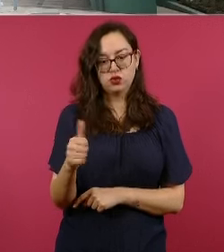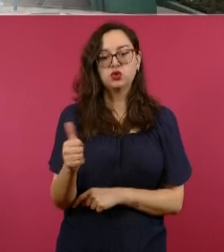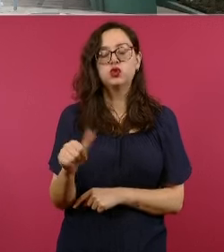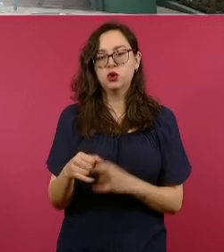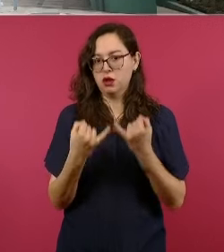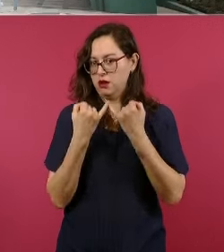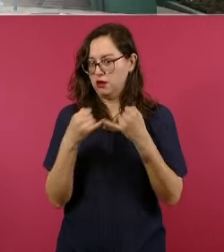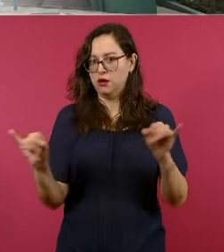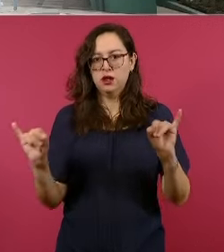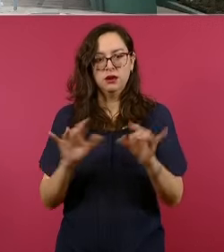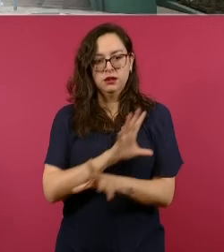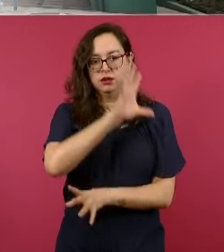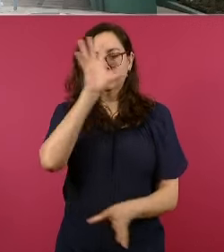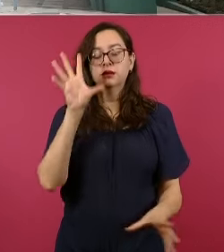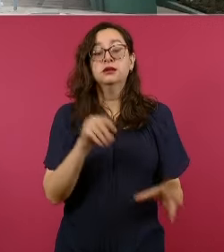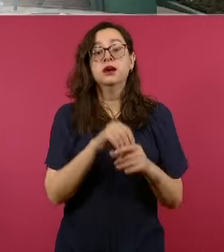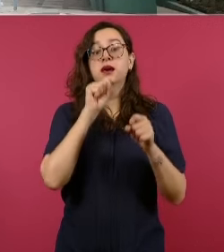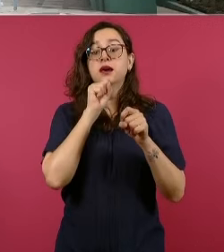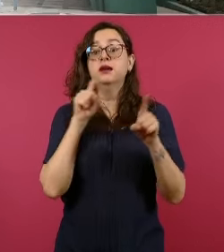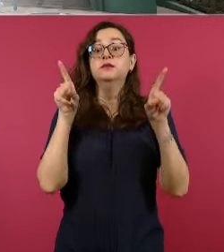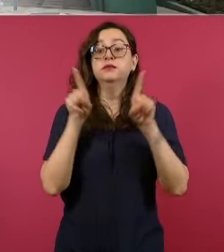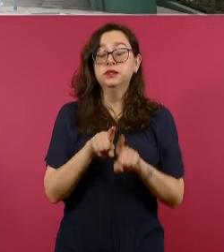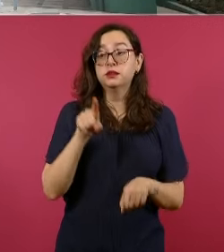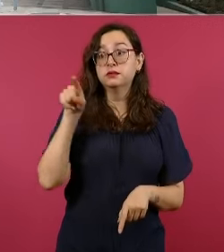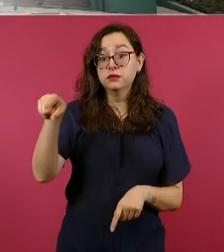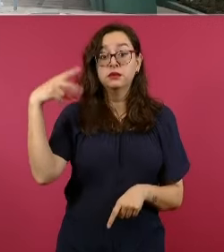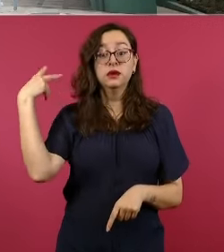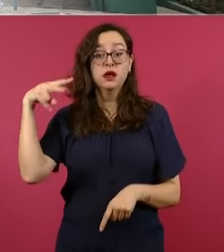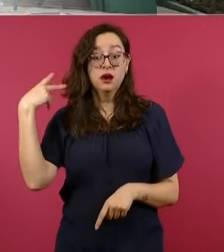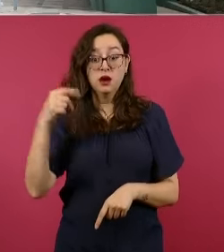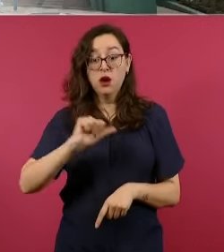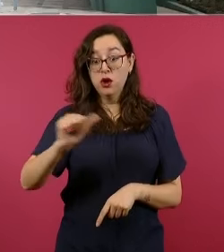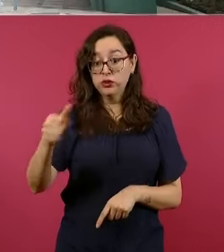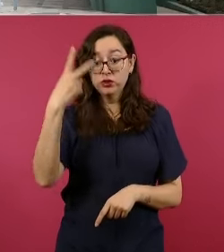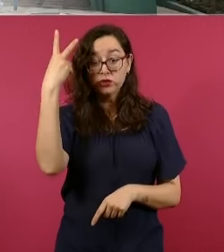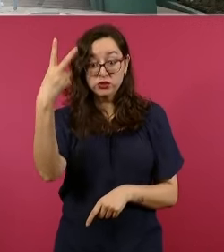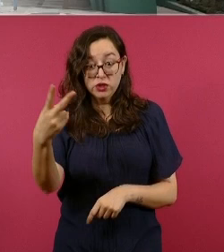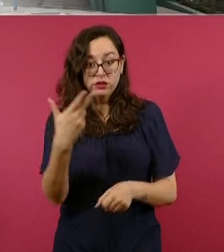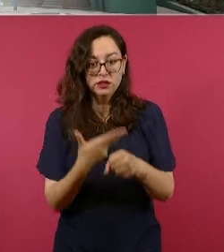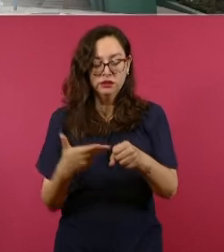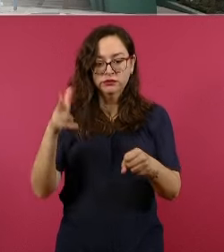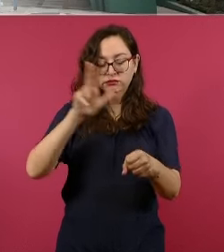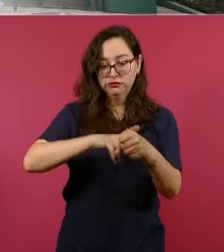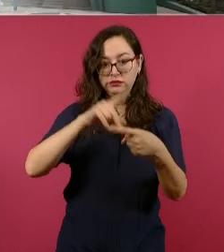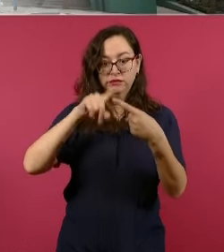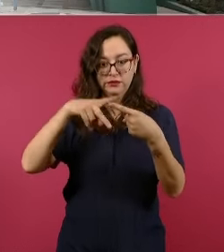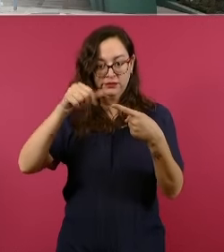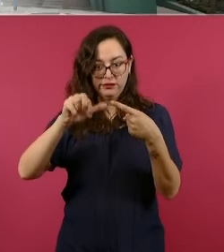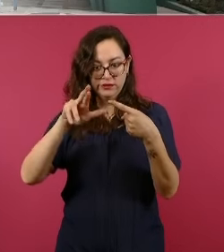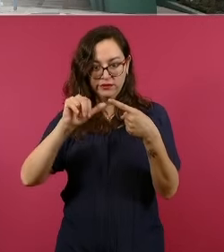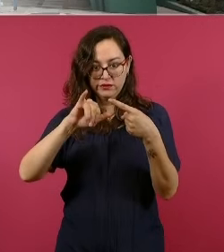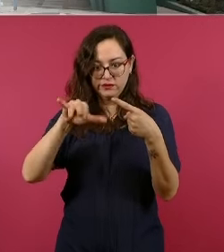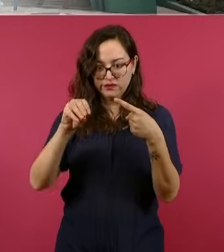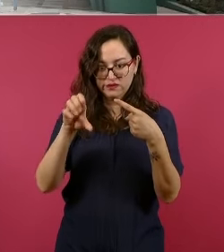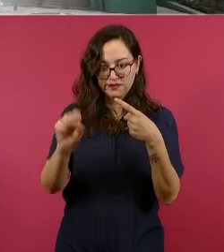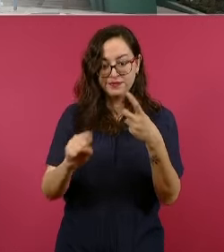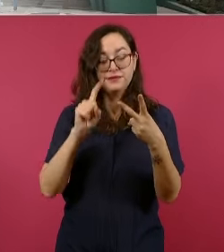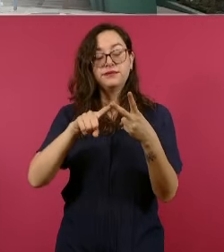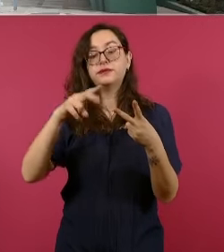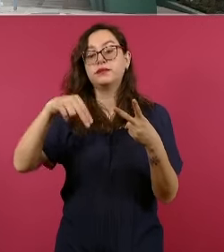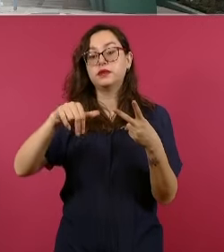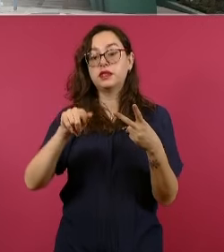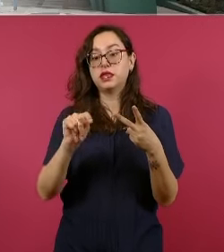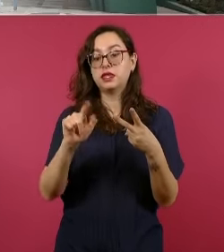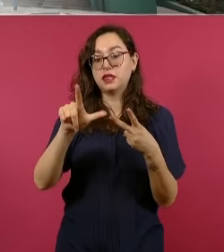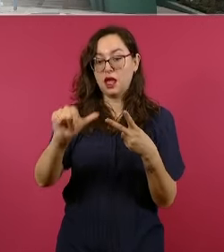eh con el gobierno del estado se están construyendo dos nuevos hospitales uno en Naranjos otro en Nautla y como les